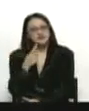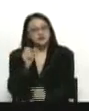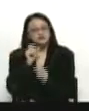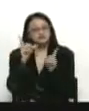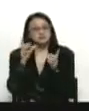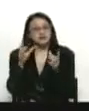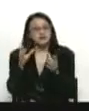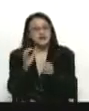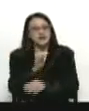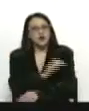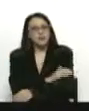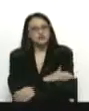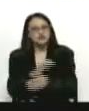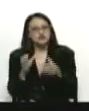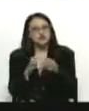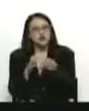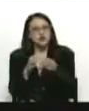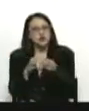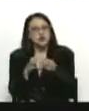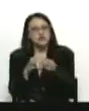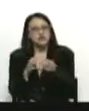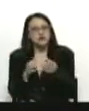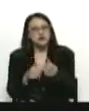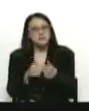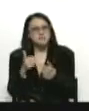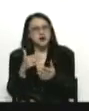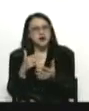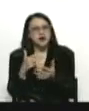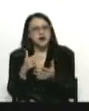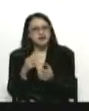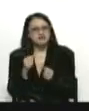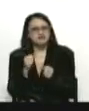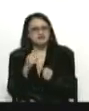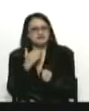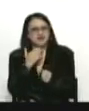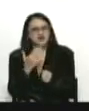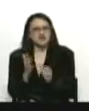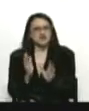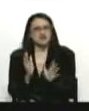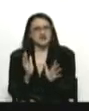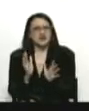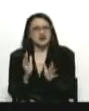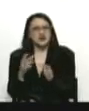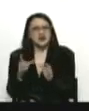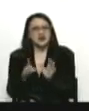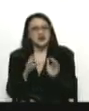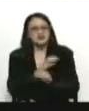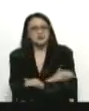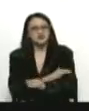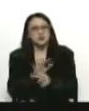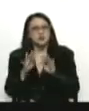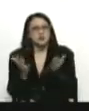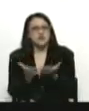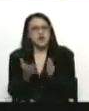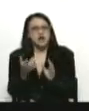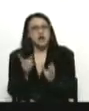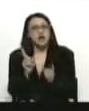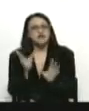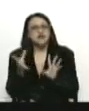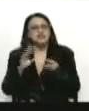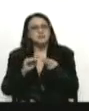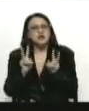derecha latinoamericana era inclusive más rancia, más rígida que la derecha mundial, que ni siquiera se adapta a los nuevos tiempos,